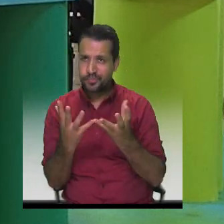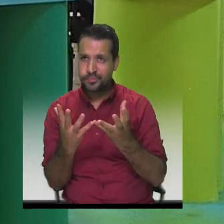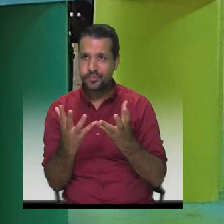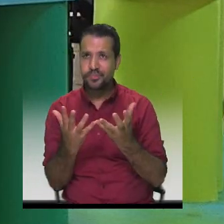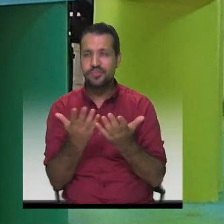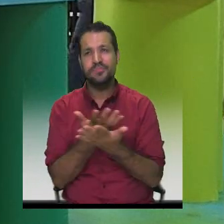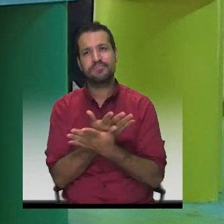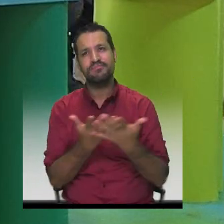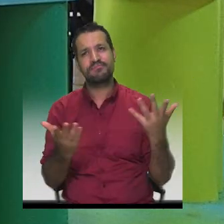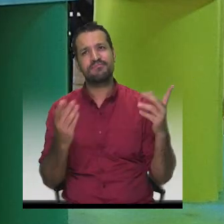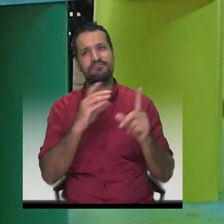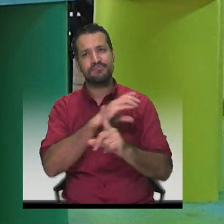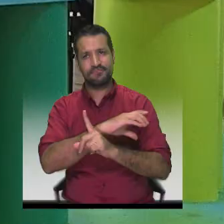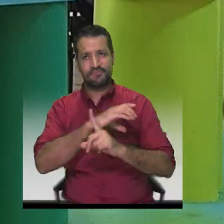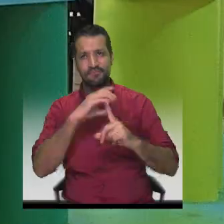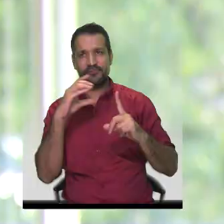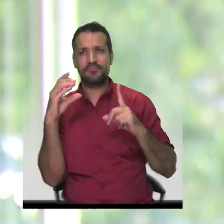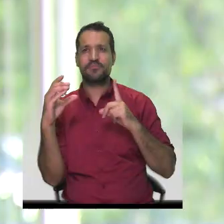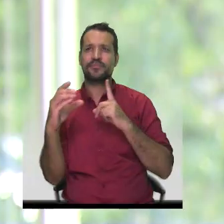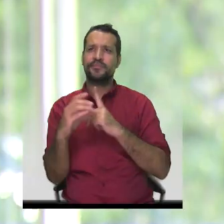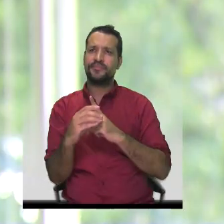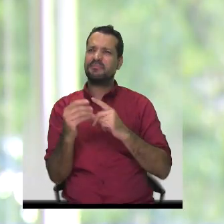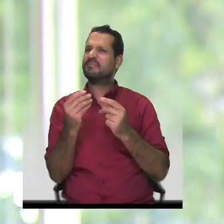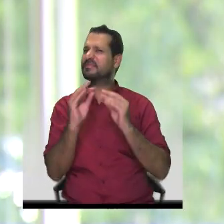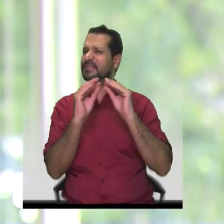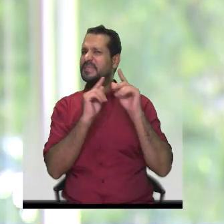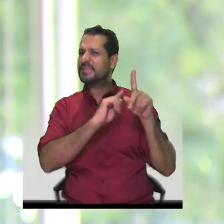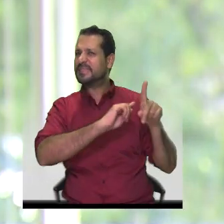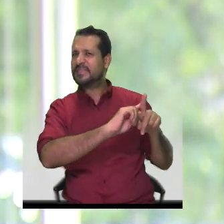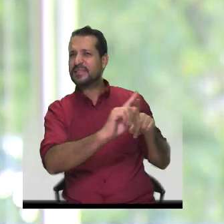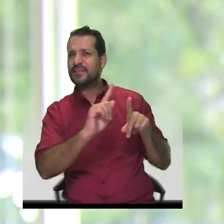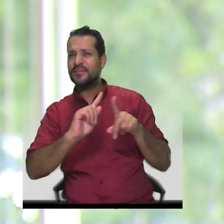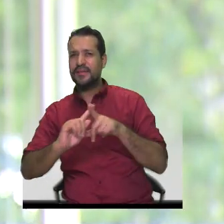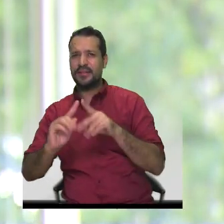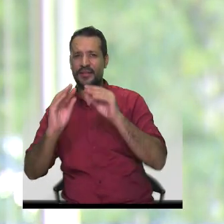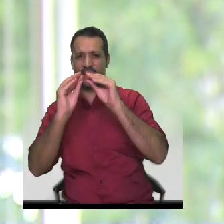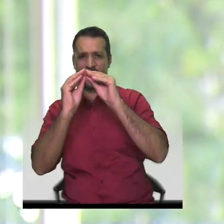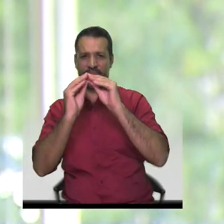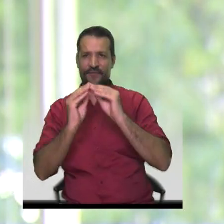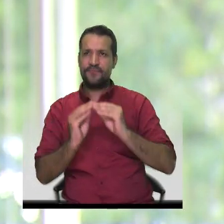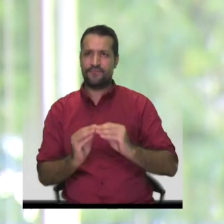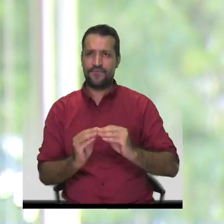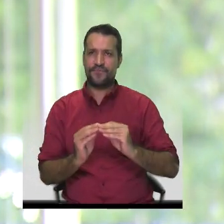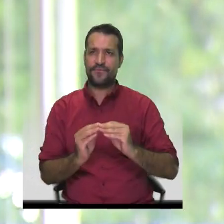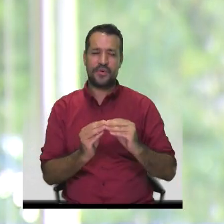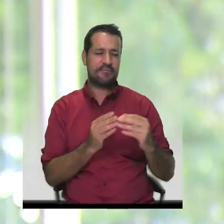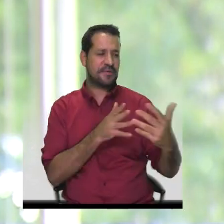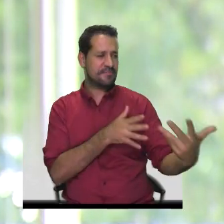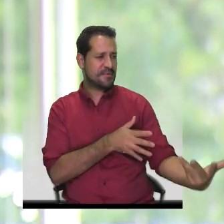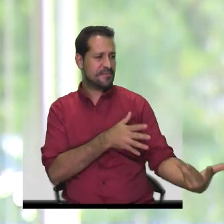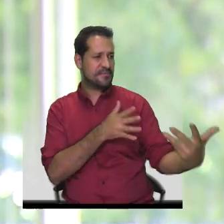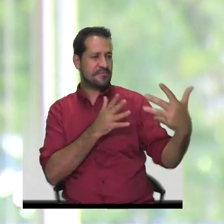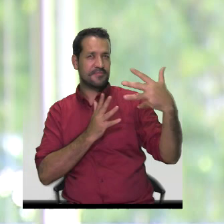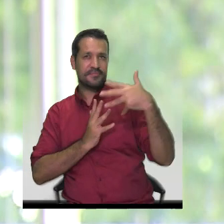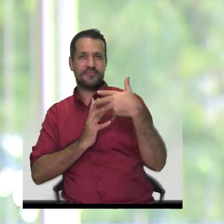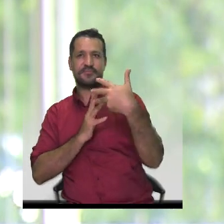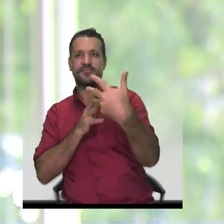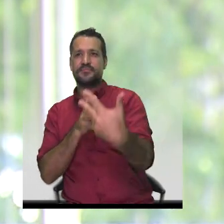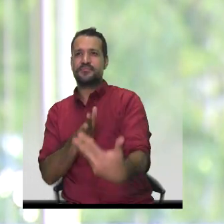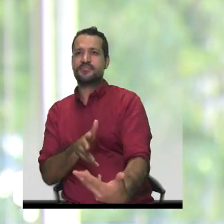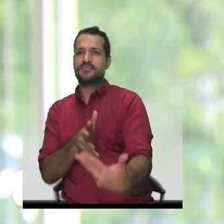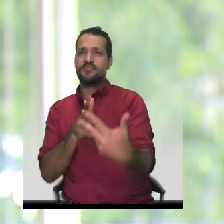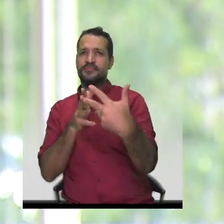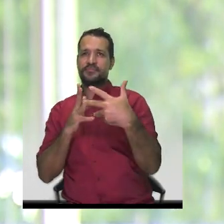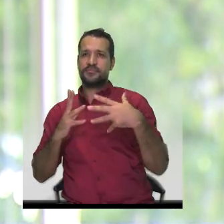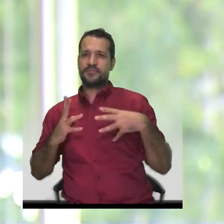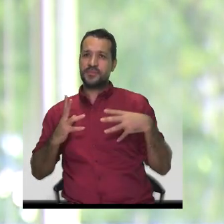muchas culturas y a muchas formas de relacionarnos que han existido milenariamente, que se comprenden como parte de, no